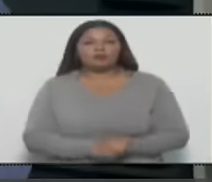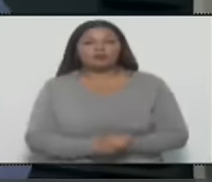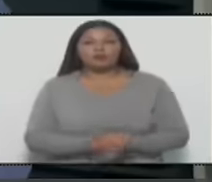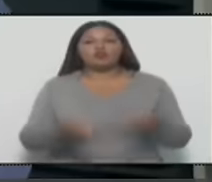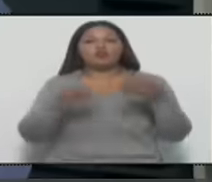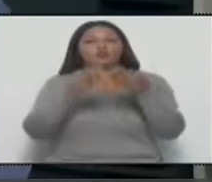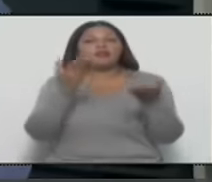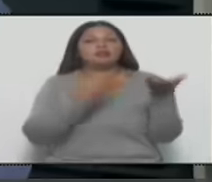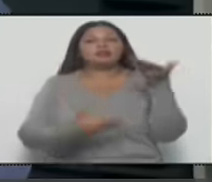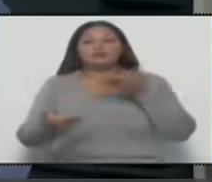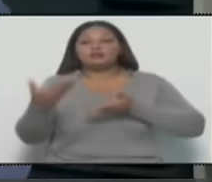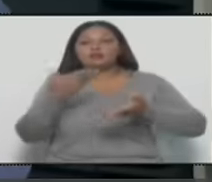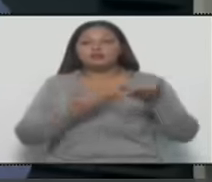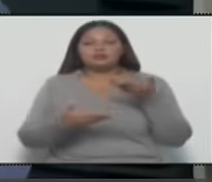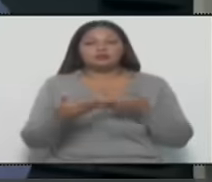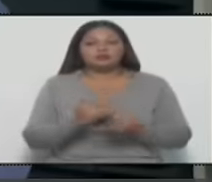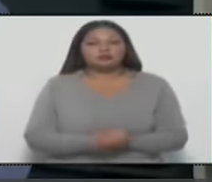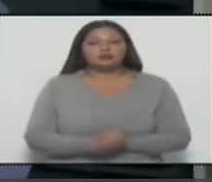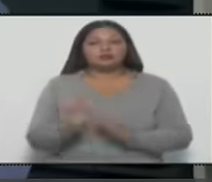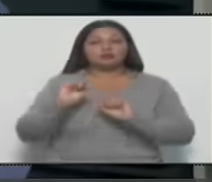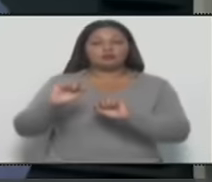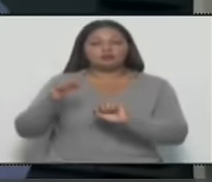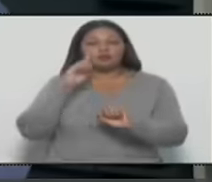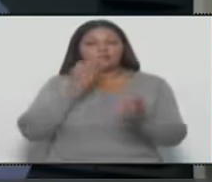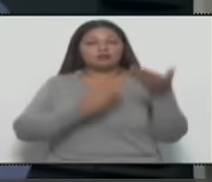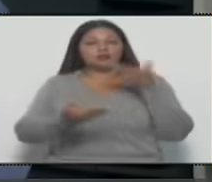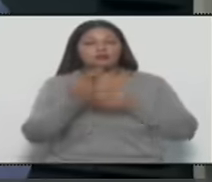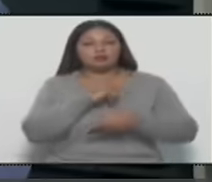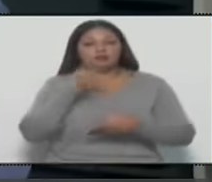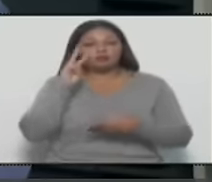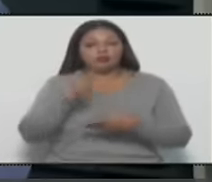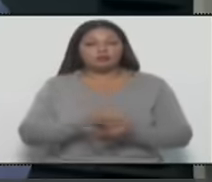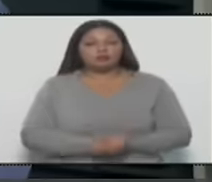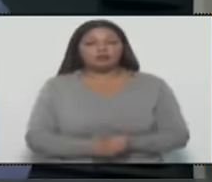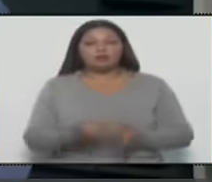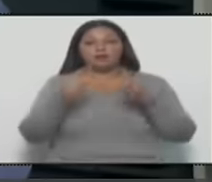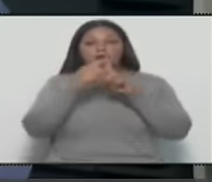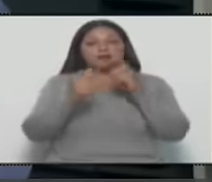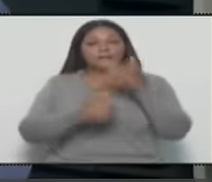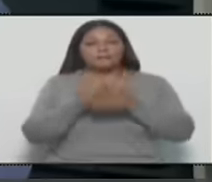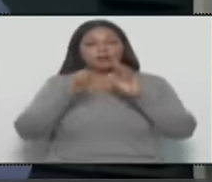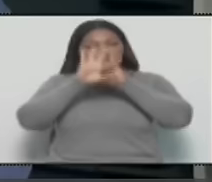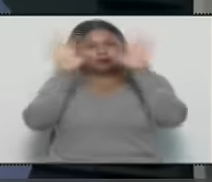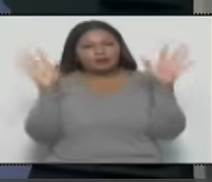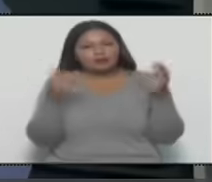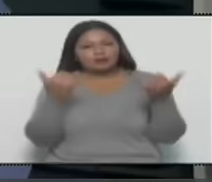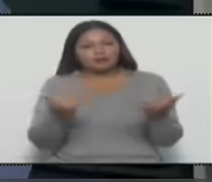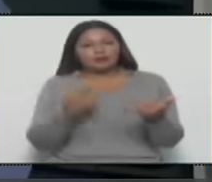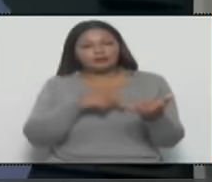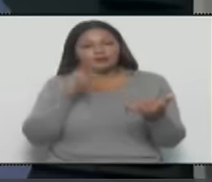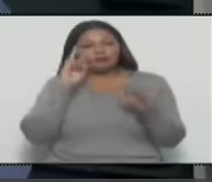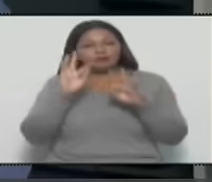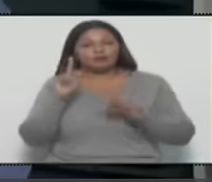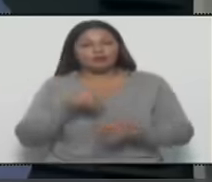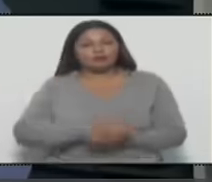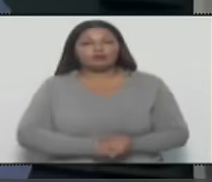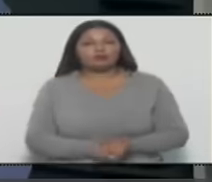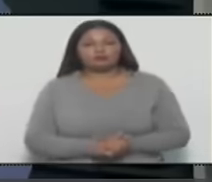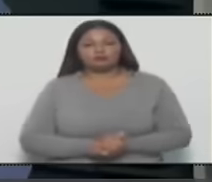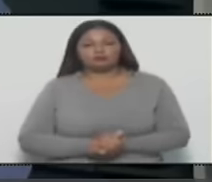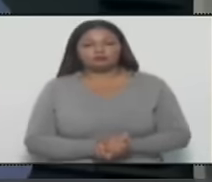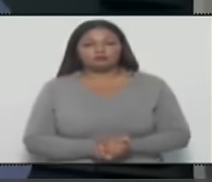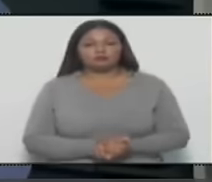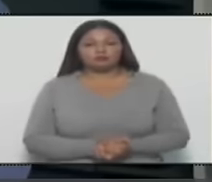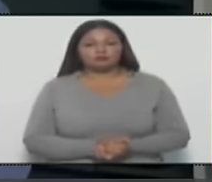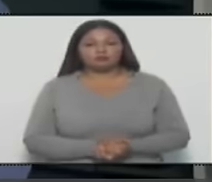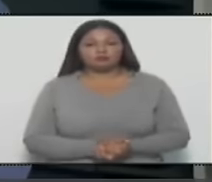servicios. La denegación de servicios, para explicarlo en palabras más claras, en un contexto más específico, vamos